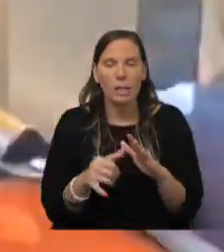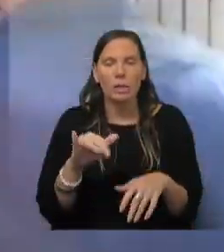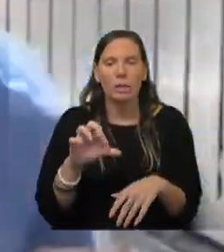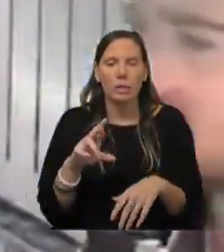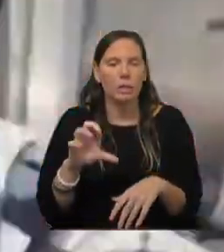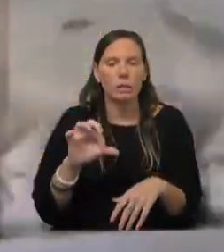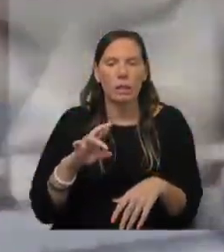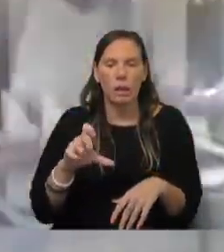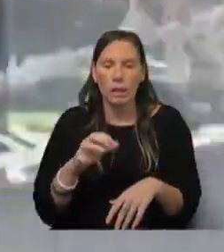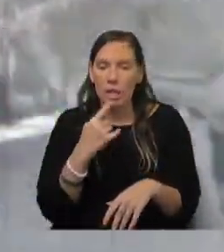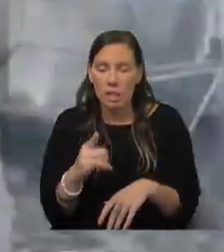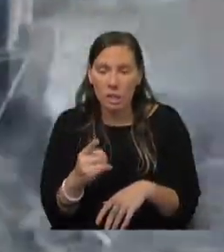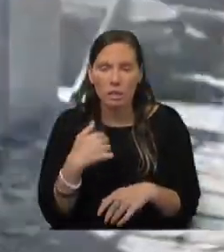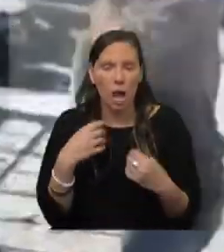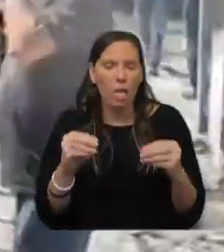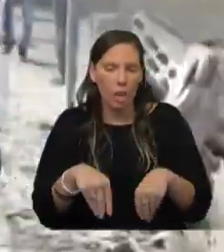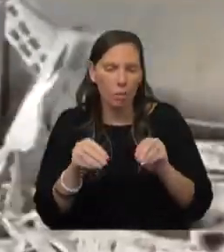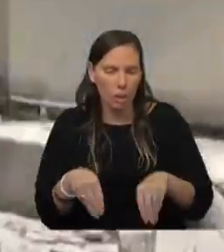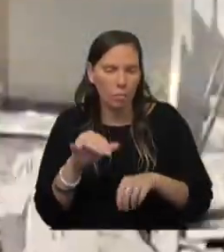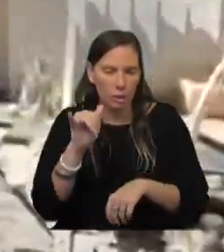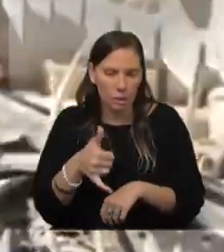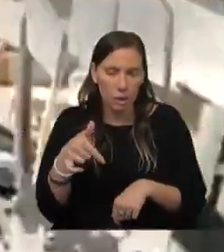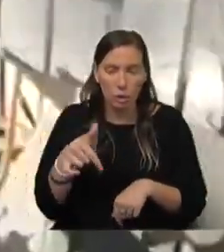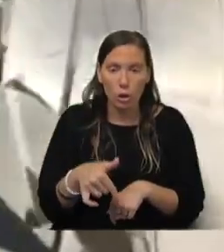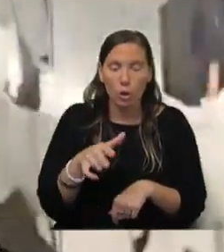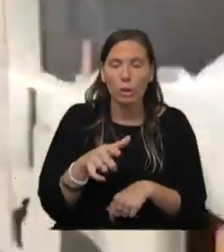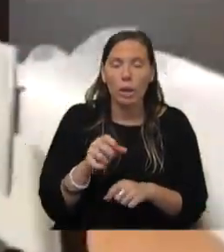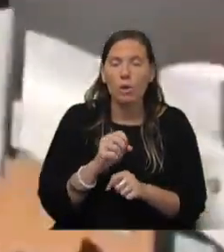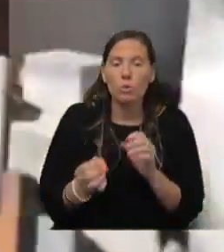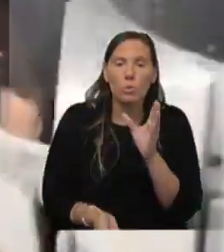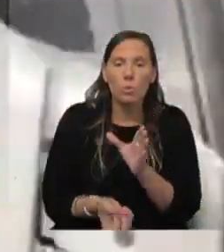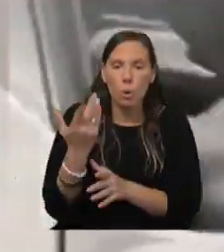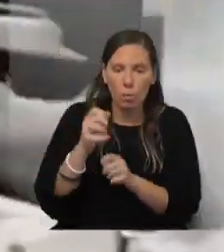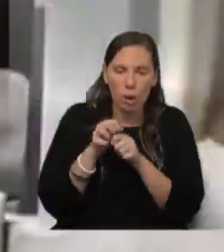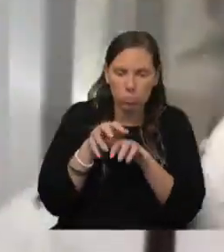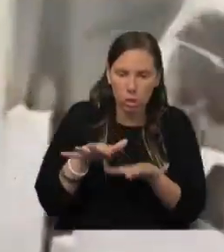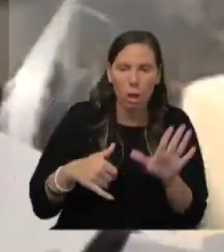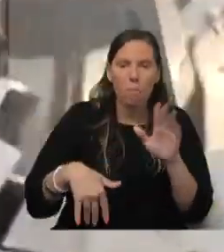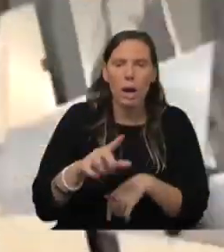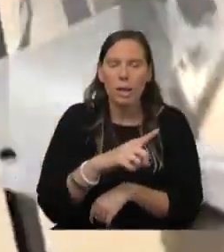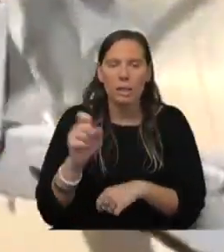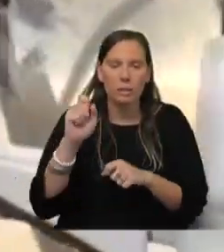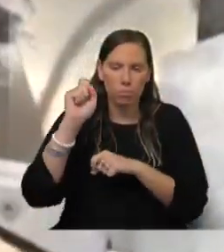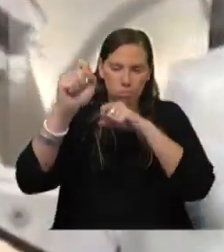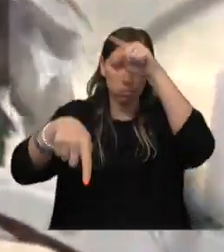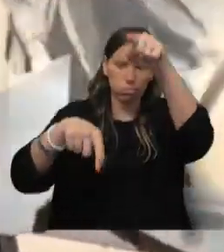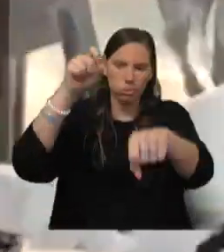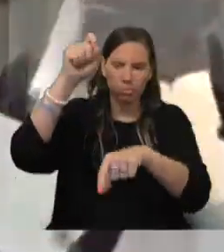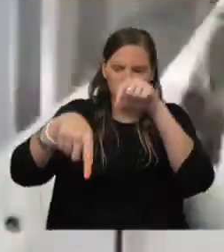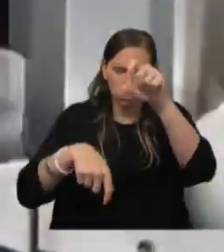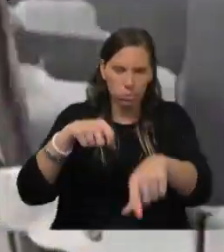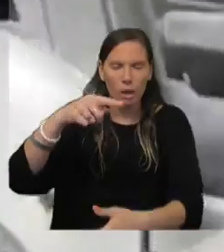es aseguran que las han debilitado y hoy mismo jebol lanzó una nueva andanada de más de 100 cohetes sobre la ciudad de